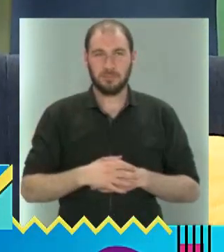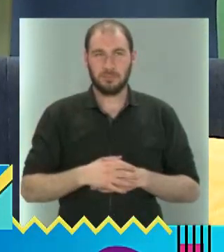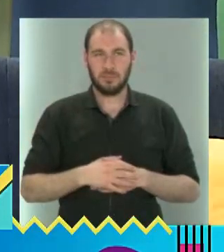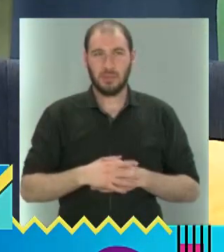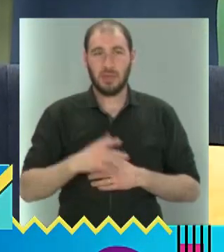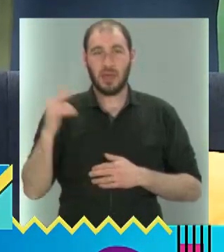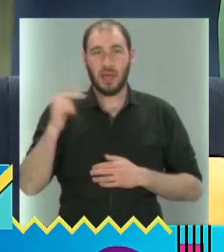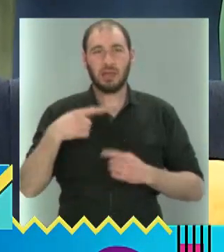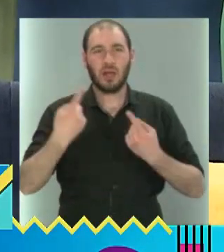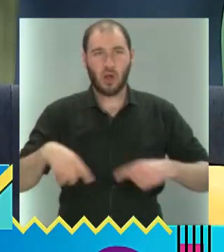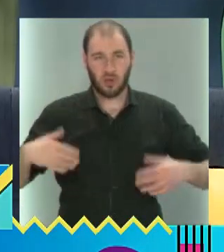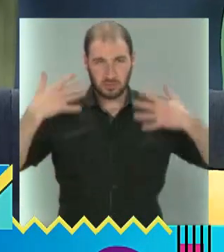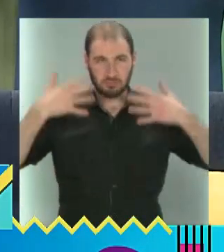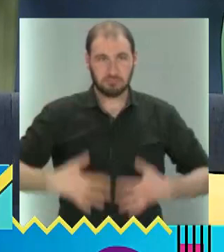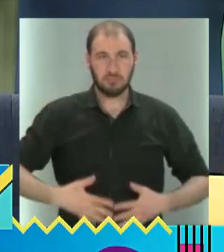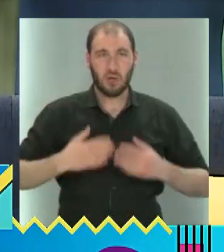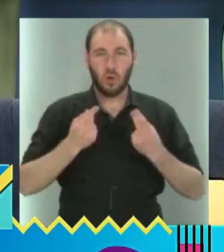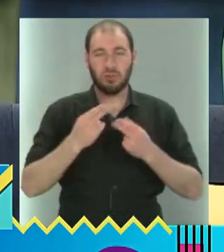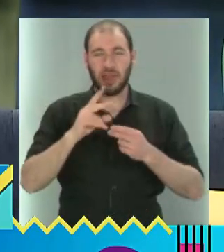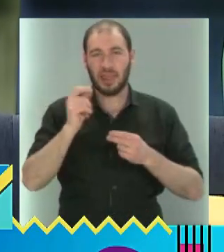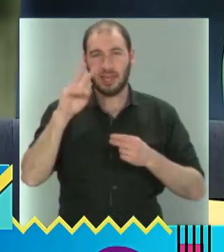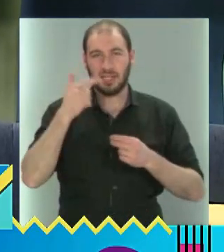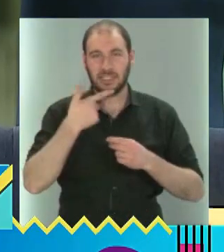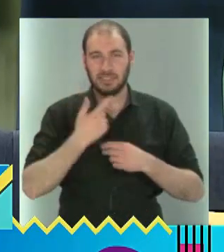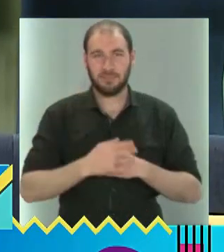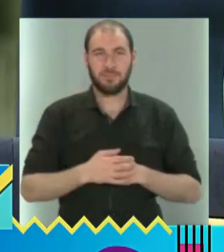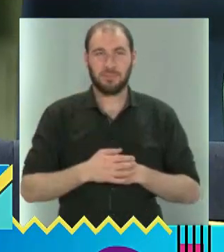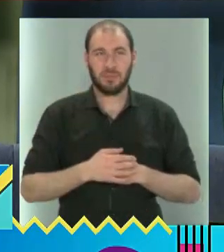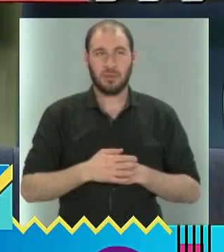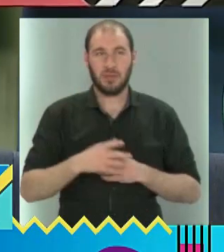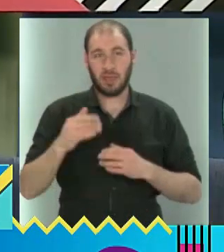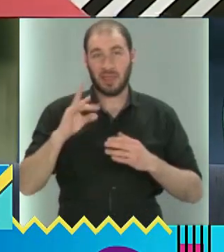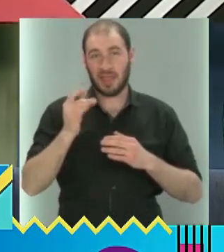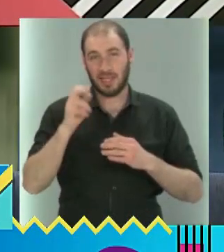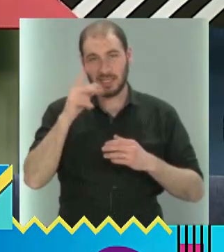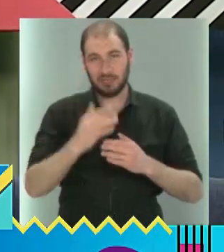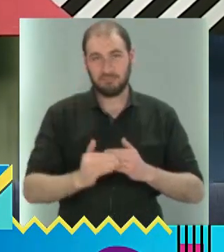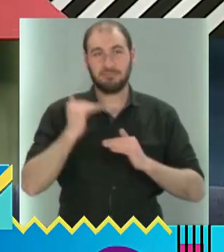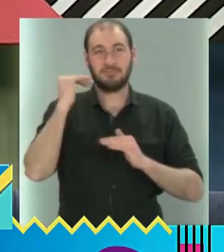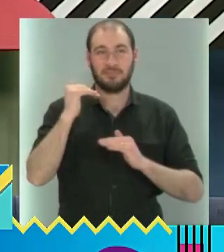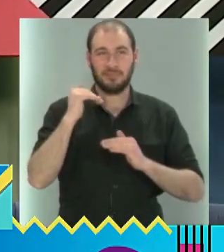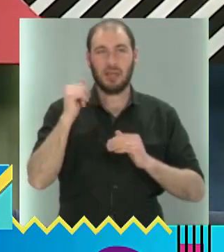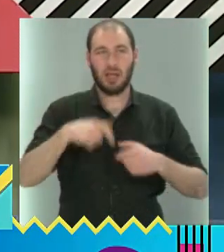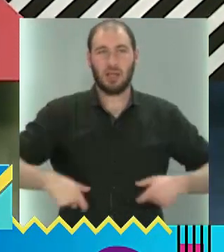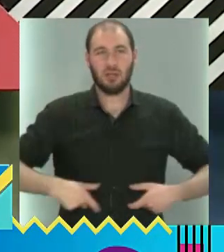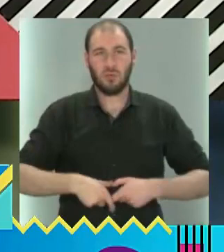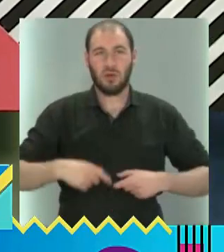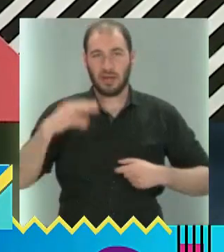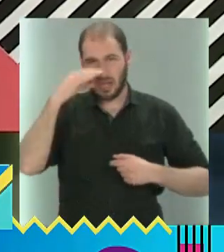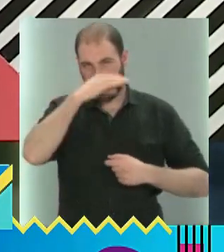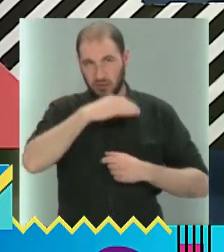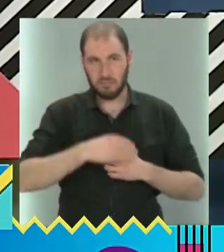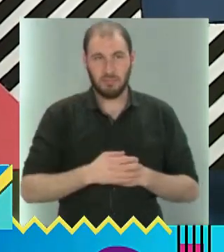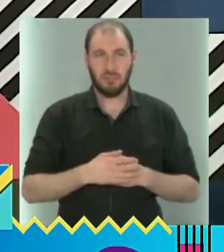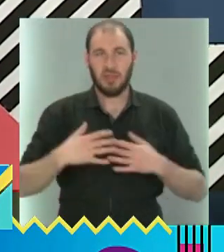Este es el instrumento que usan los danes. Una vez que llegan a danes, se utilizan el cinturón negro y